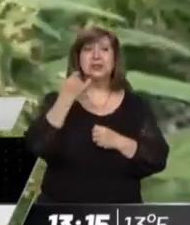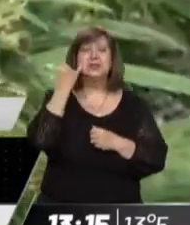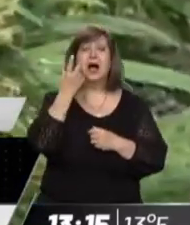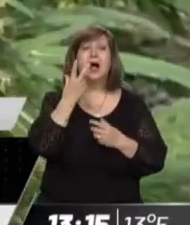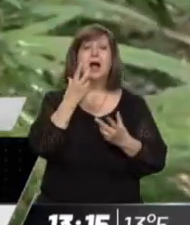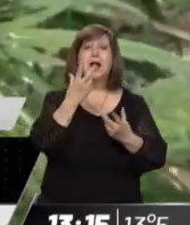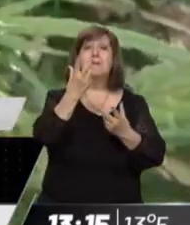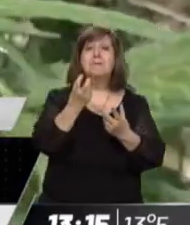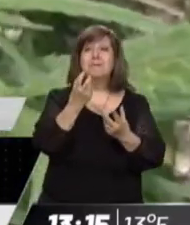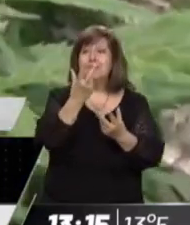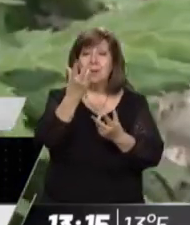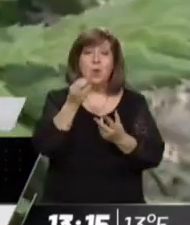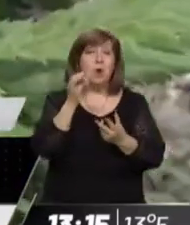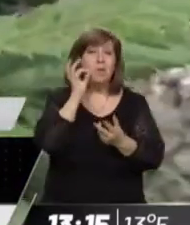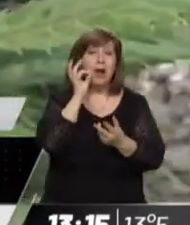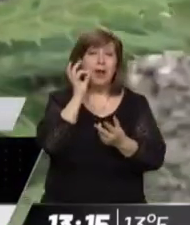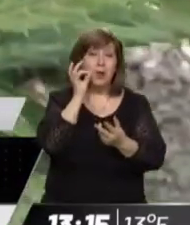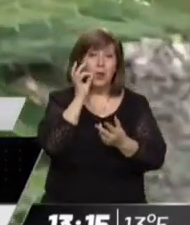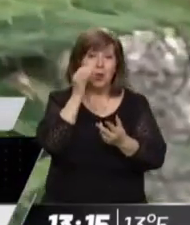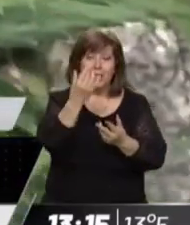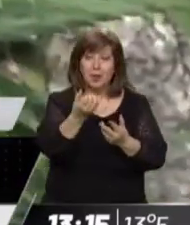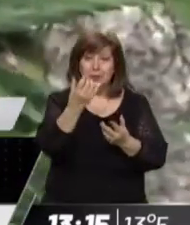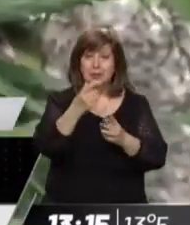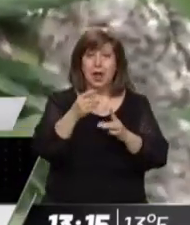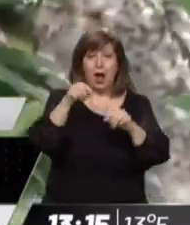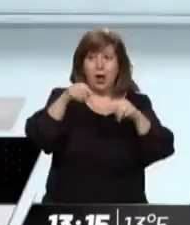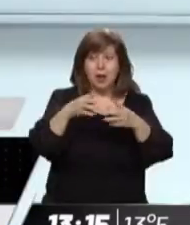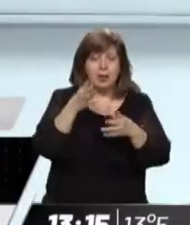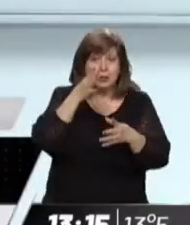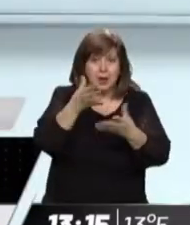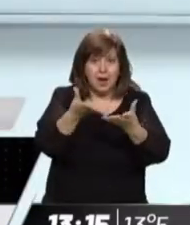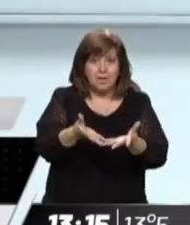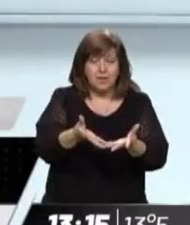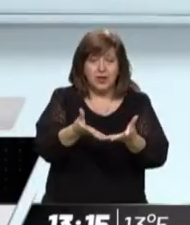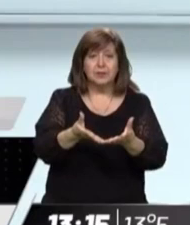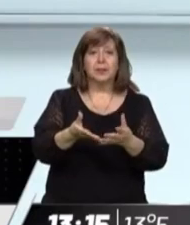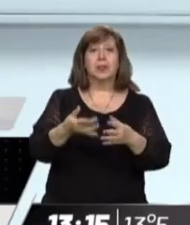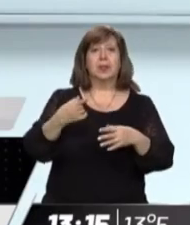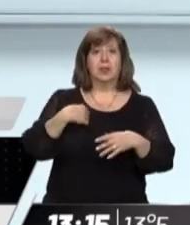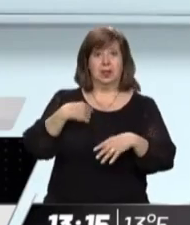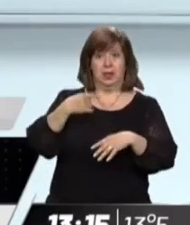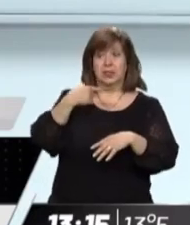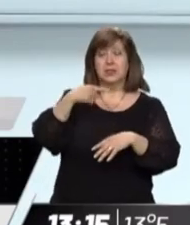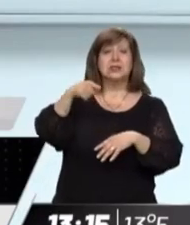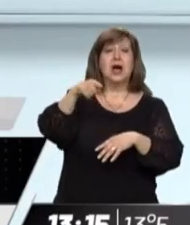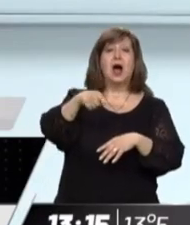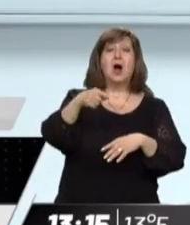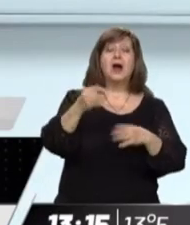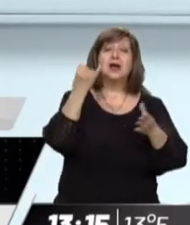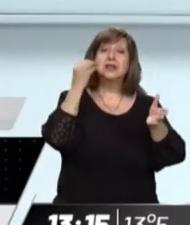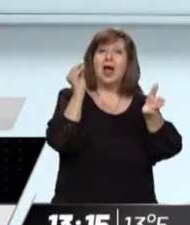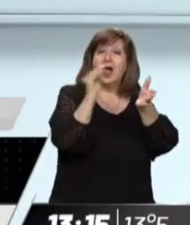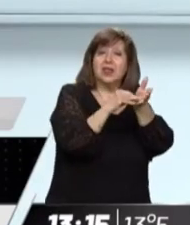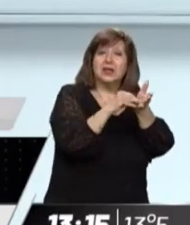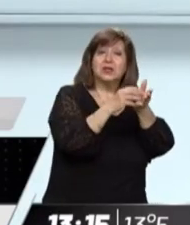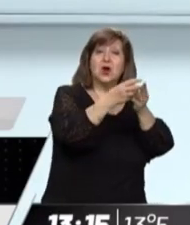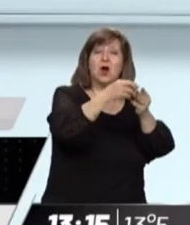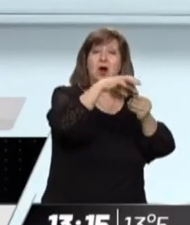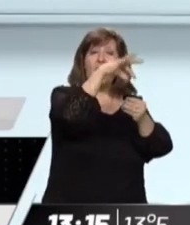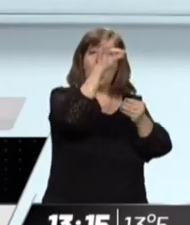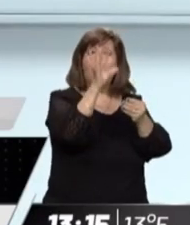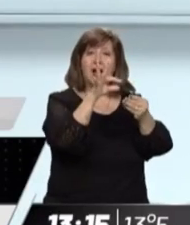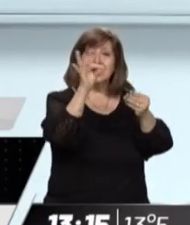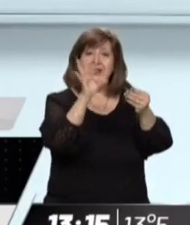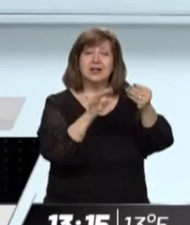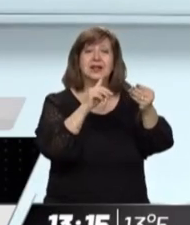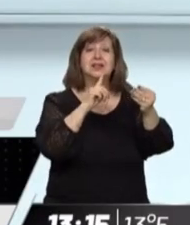planta de marihuana es más dañino que hace 15 años. Tiene una mayor concentración de su principal principio psicoactivo, que